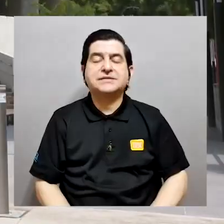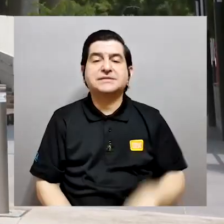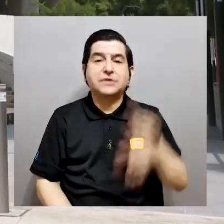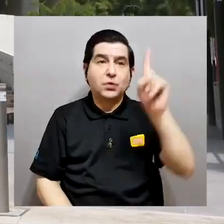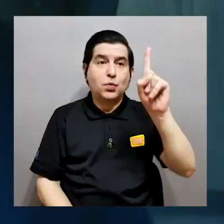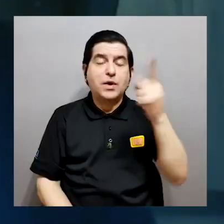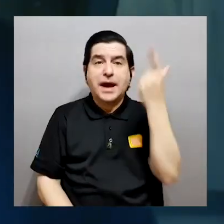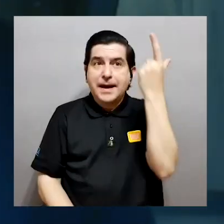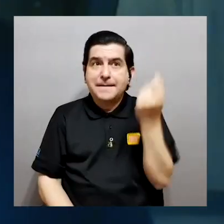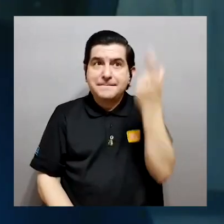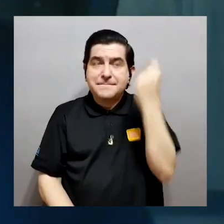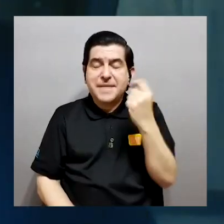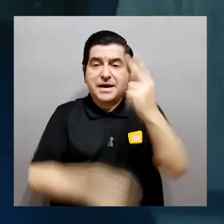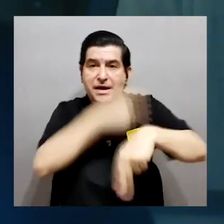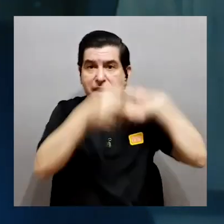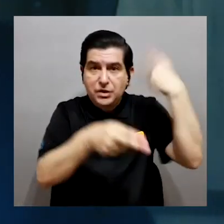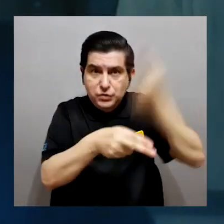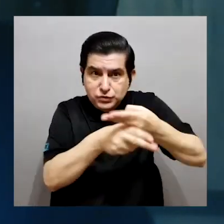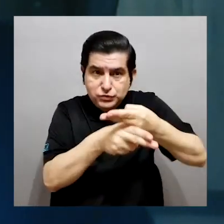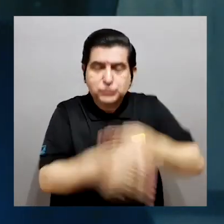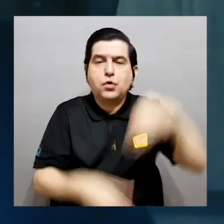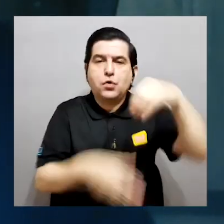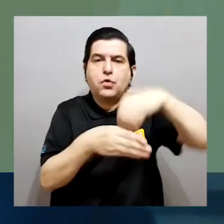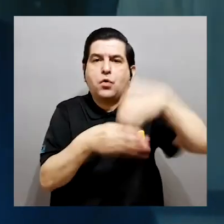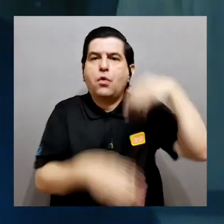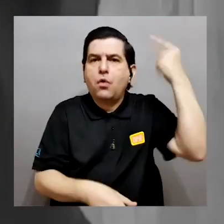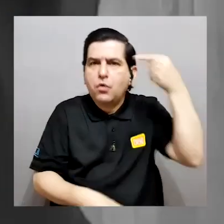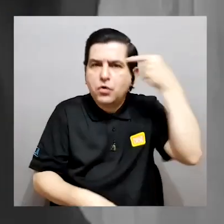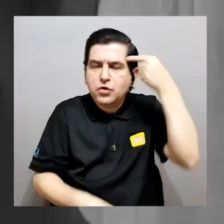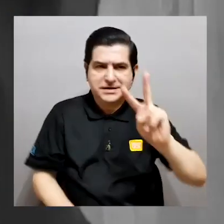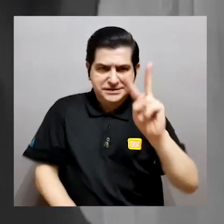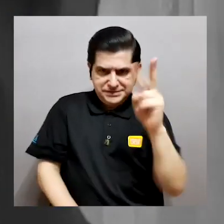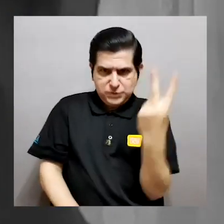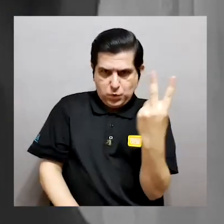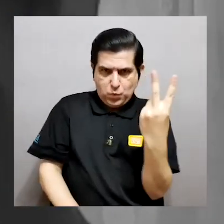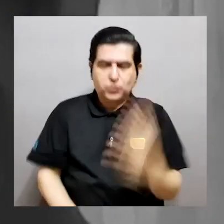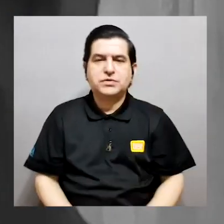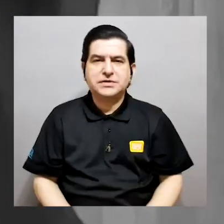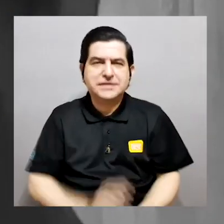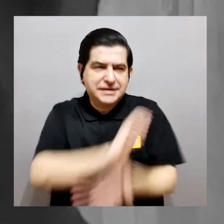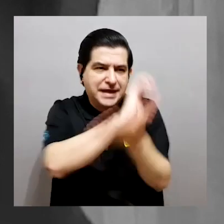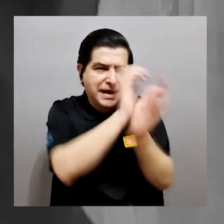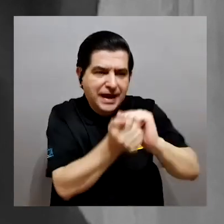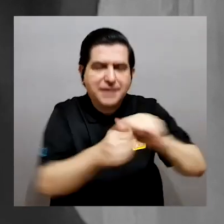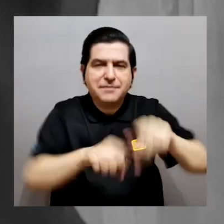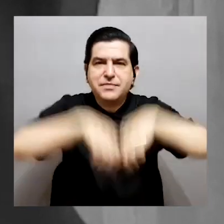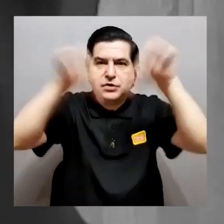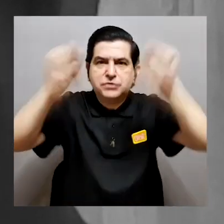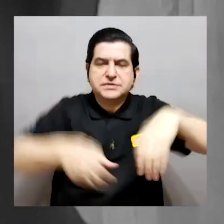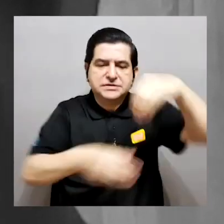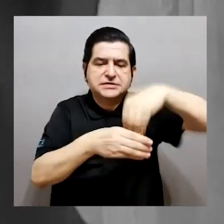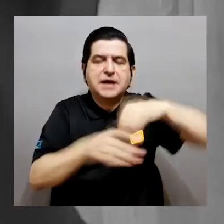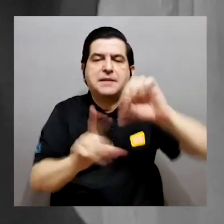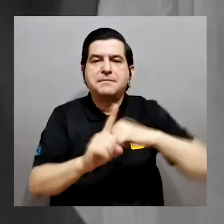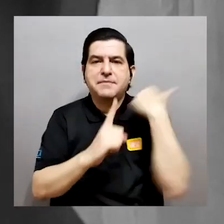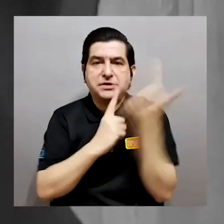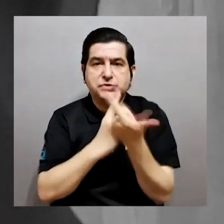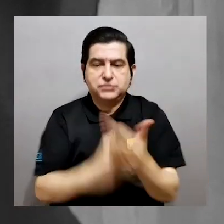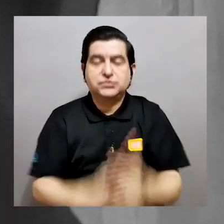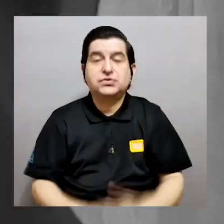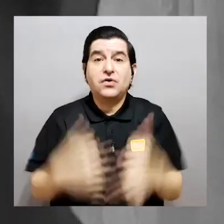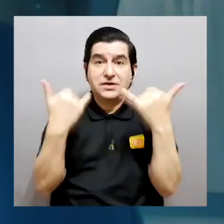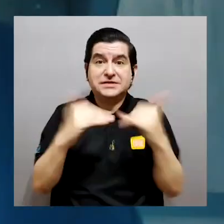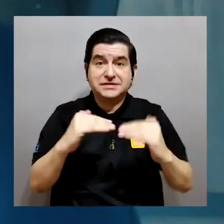pensión universal, ¿verdad?, nutrida con aportes del Estado. La segunda, ¿verdad?, es una reingeniería de las contribuciones sociales, que ya son